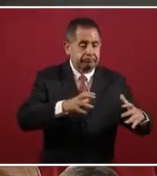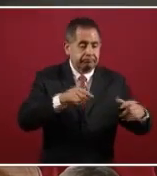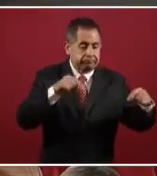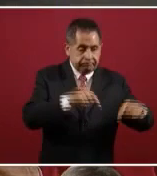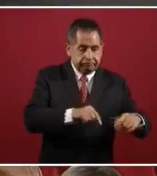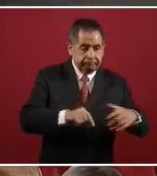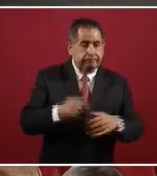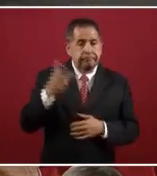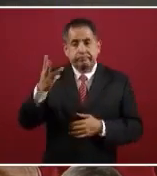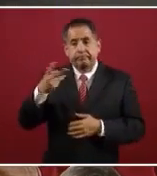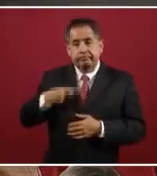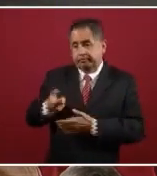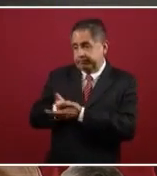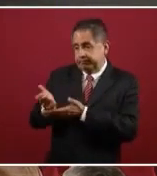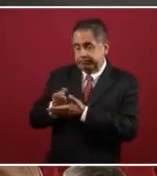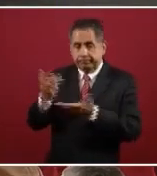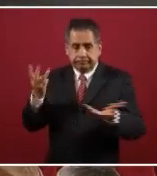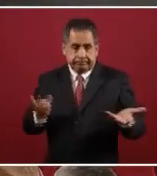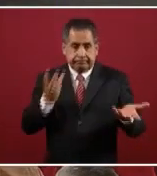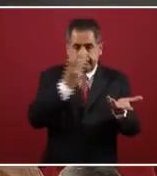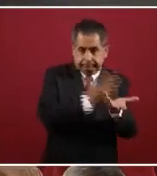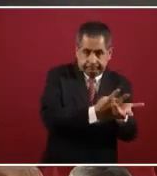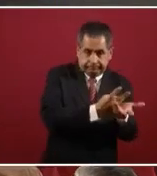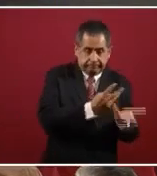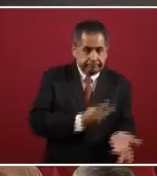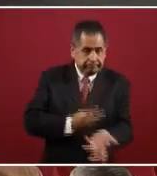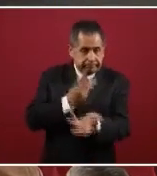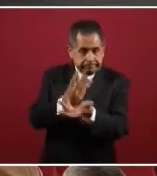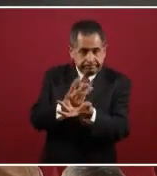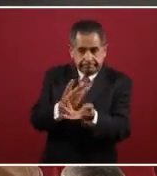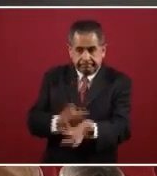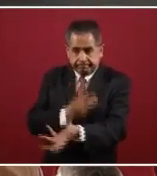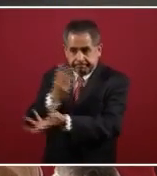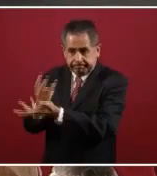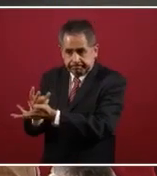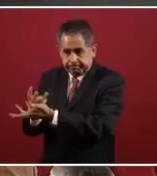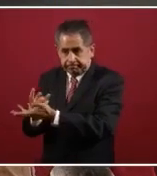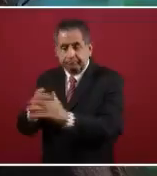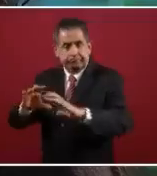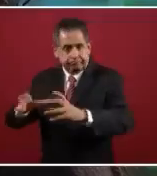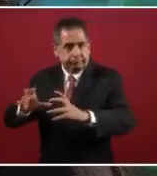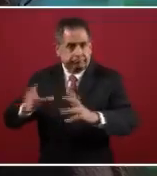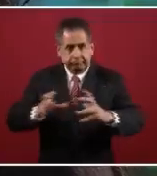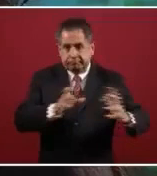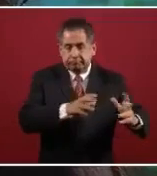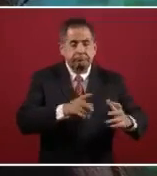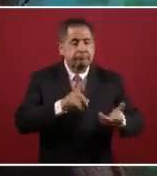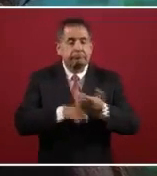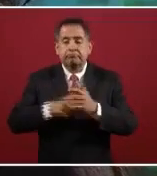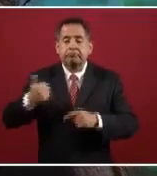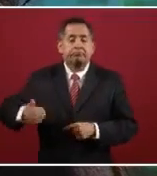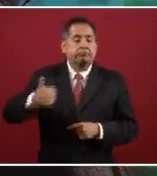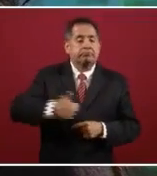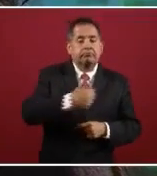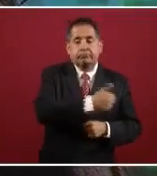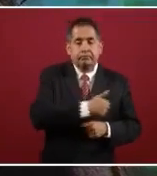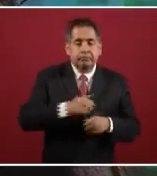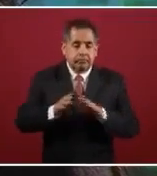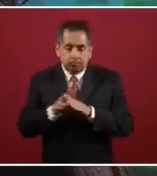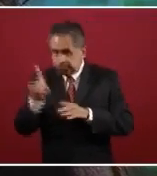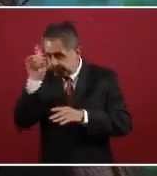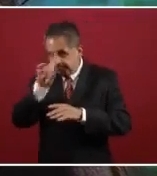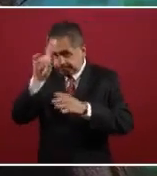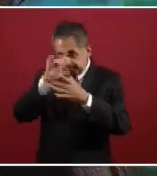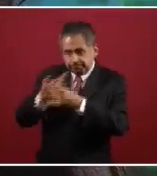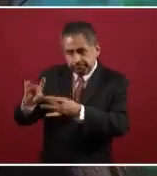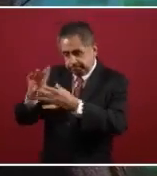3 becarios y cada comunidad de aprendizaje campesino está siendo llevada a través del